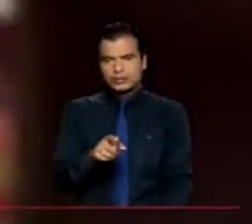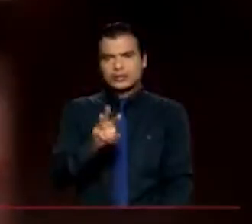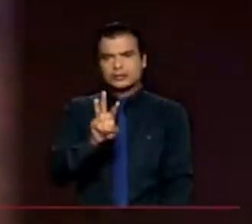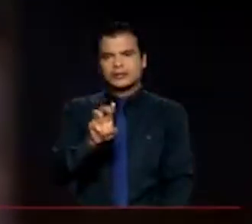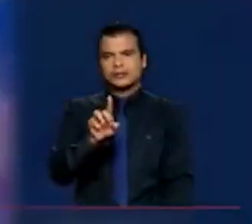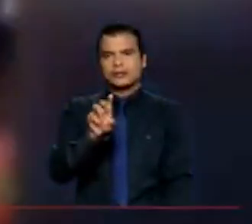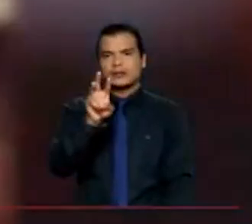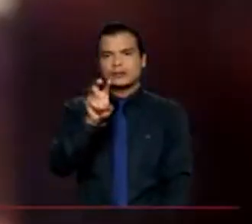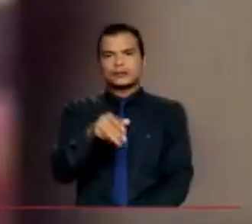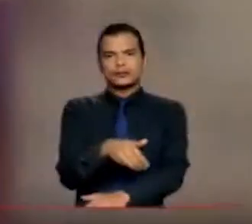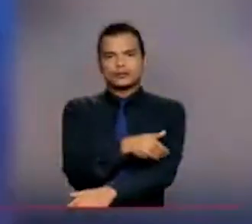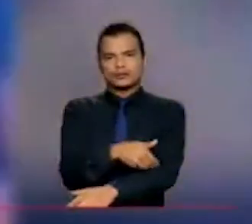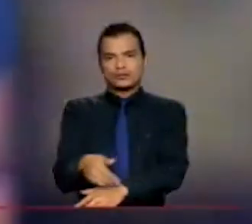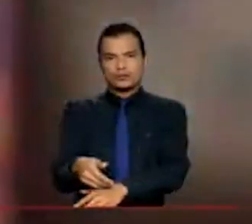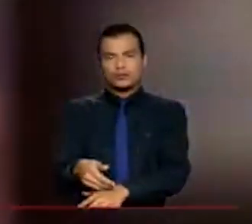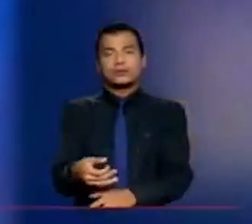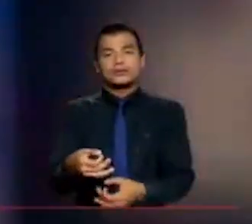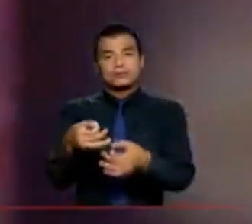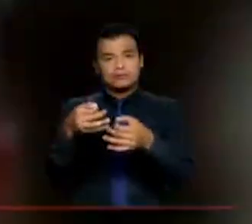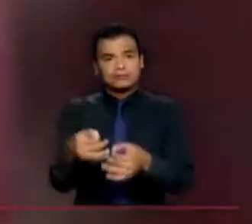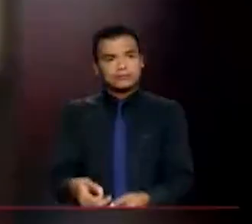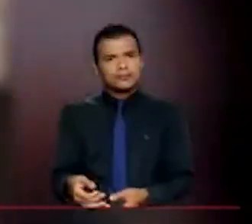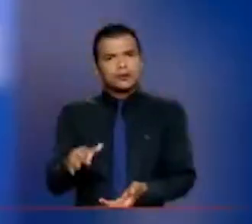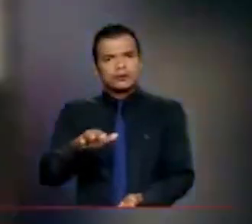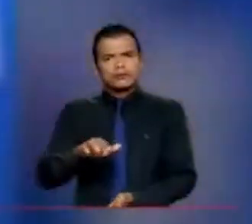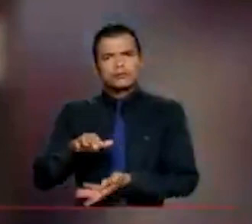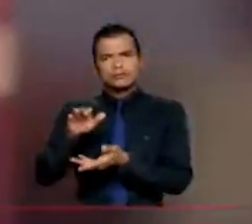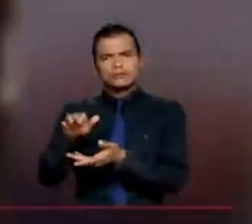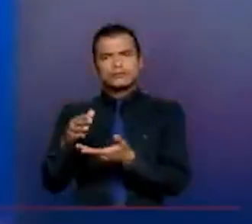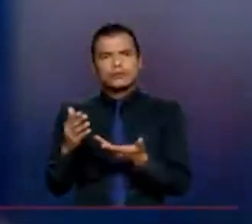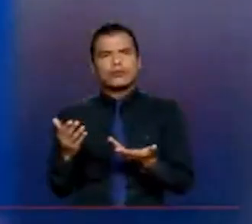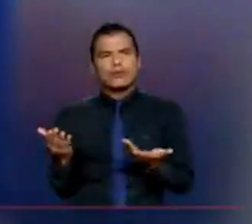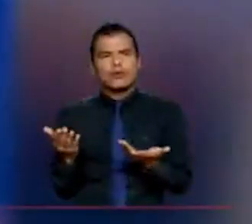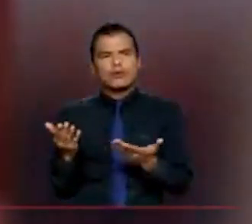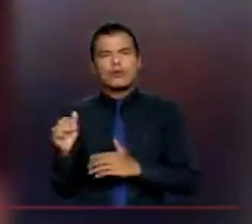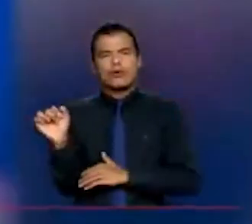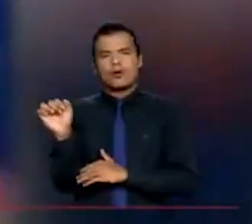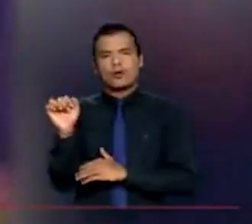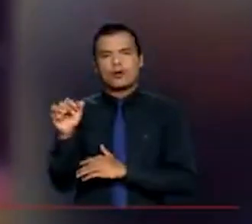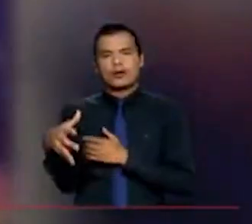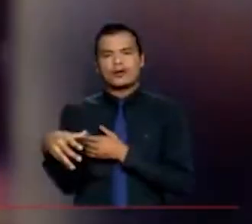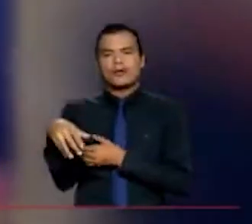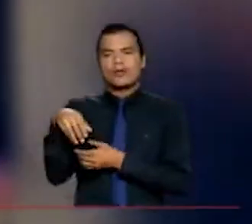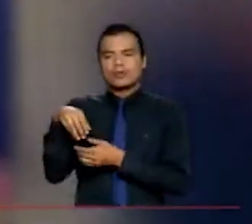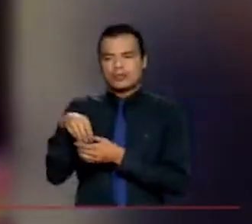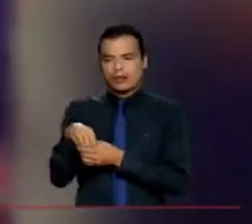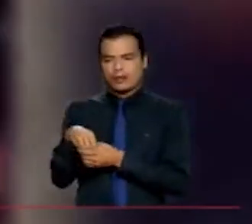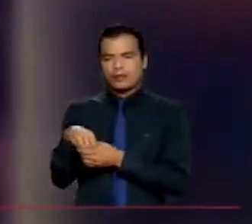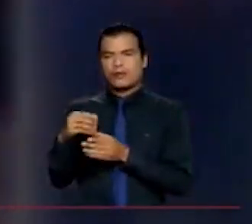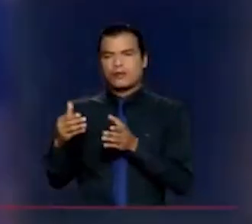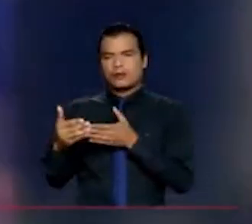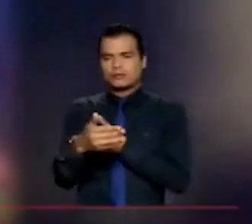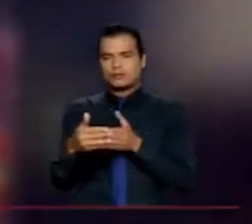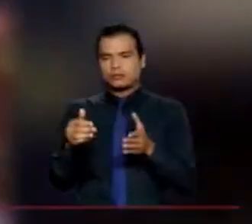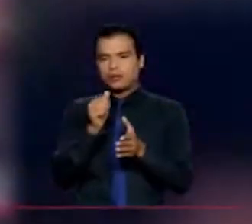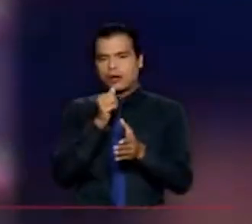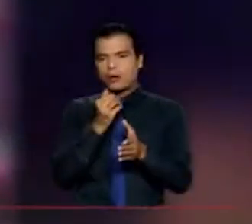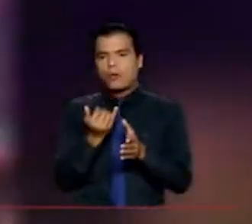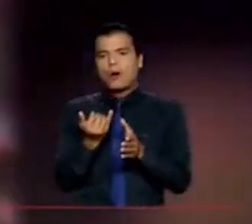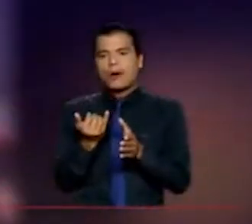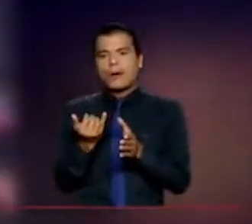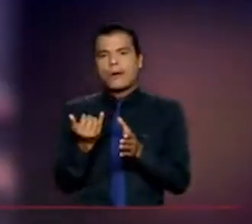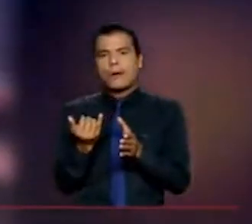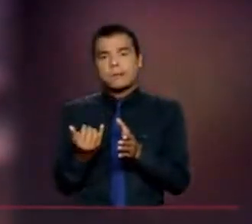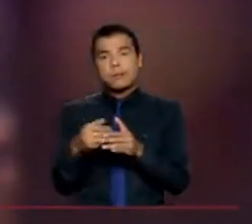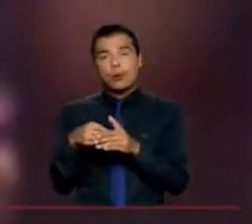millones de pesos. Los estupefacientes eran transportados en caletas de doble fondo, detrás de un tanque de aguas residuales y en el piso de los